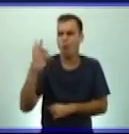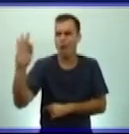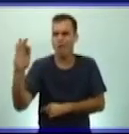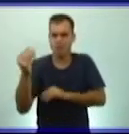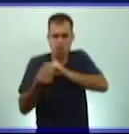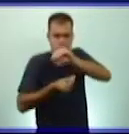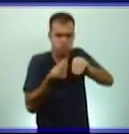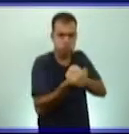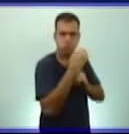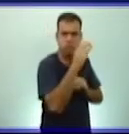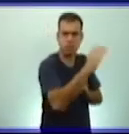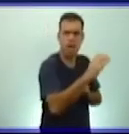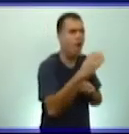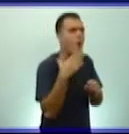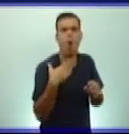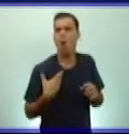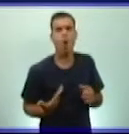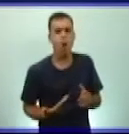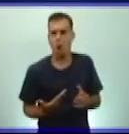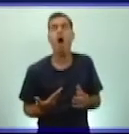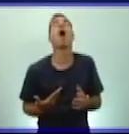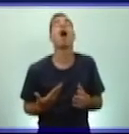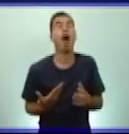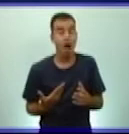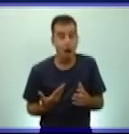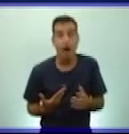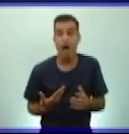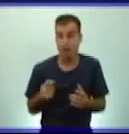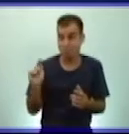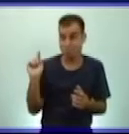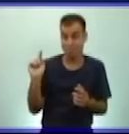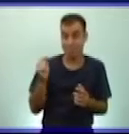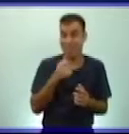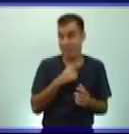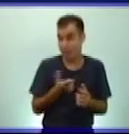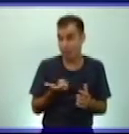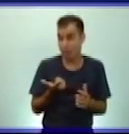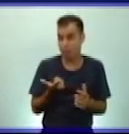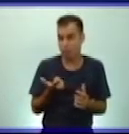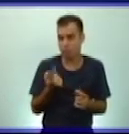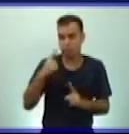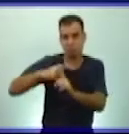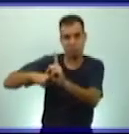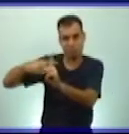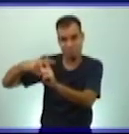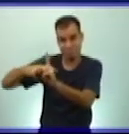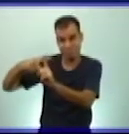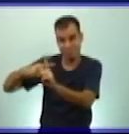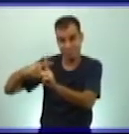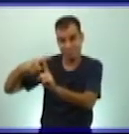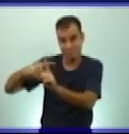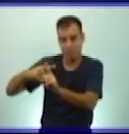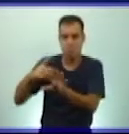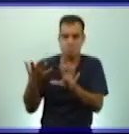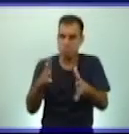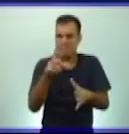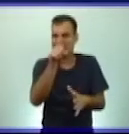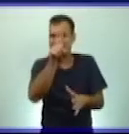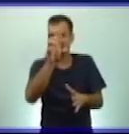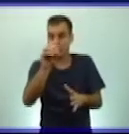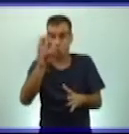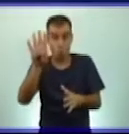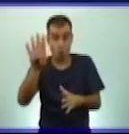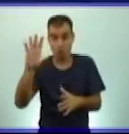Celsius? Bueno, fácilmente si tenemos expresado la temperatura en 104